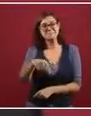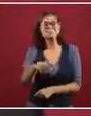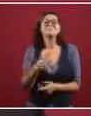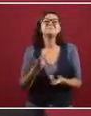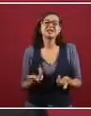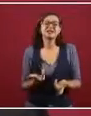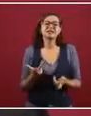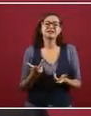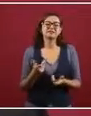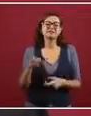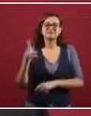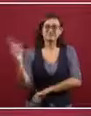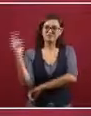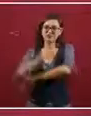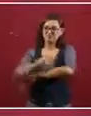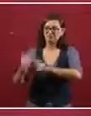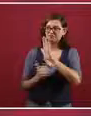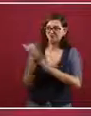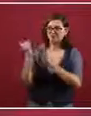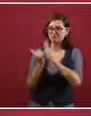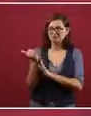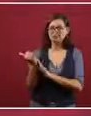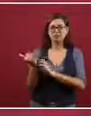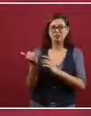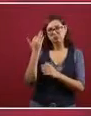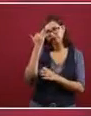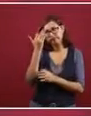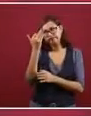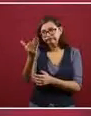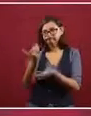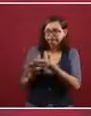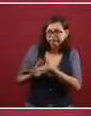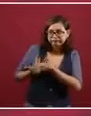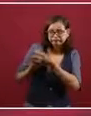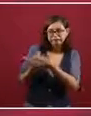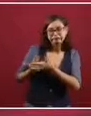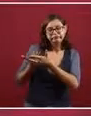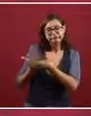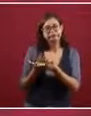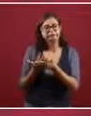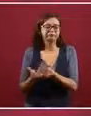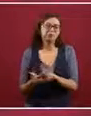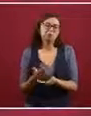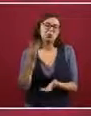propósitos políticos. No hay